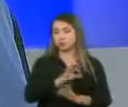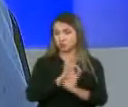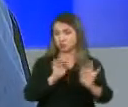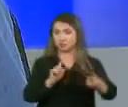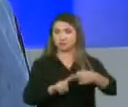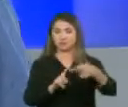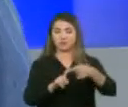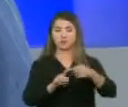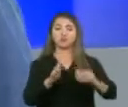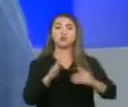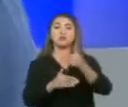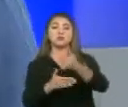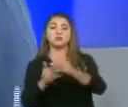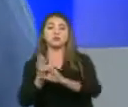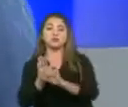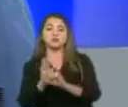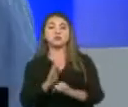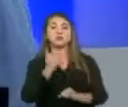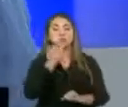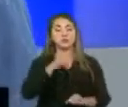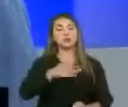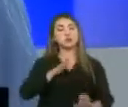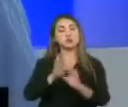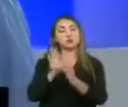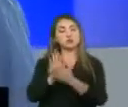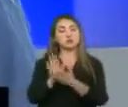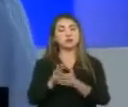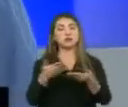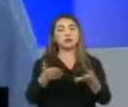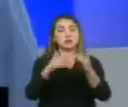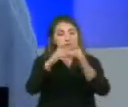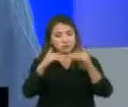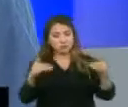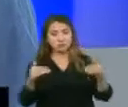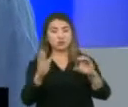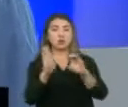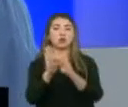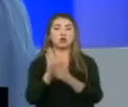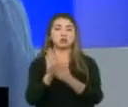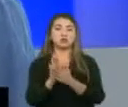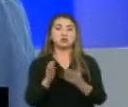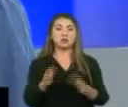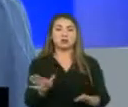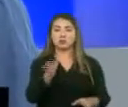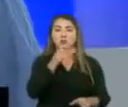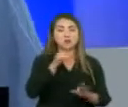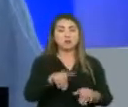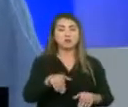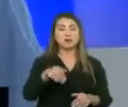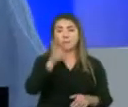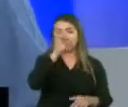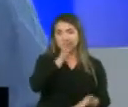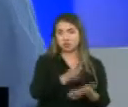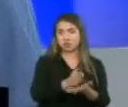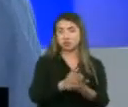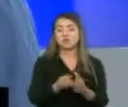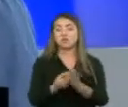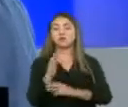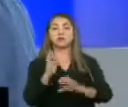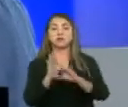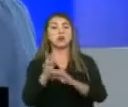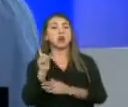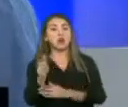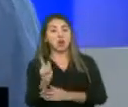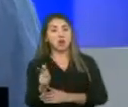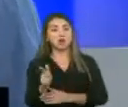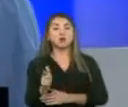participaría del proceso constituyente porque hoy día tenemos una constitución que le ha dado estabilidad al país. Es una constitución que ya no es la constitución de Pinochet, es la constitución de Ricardo